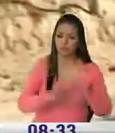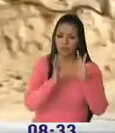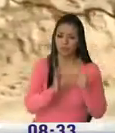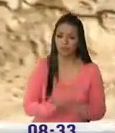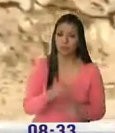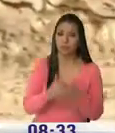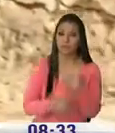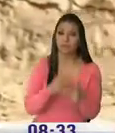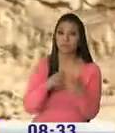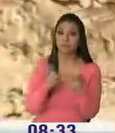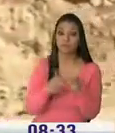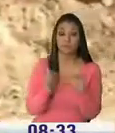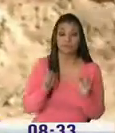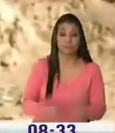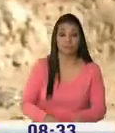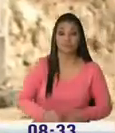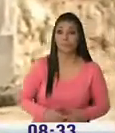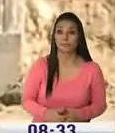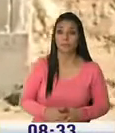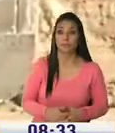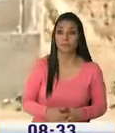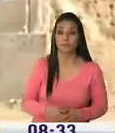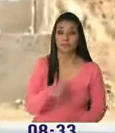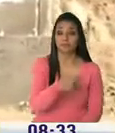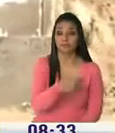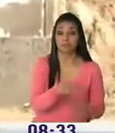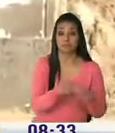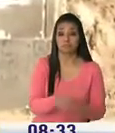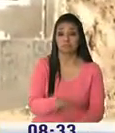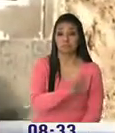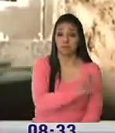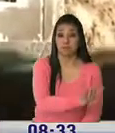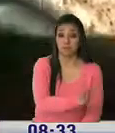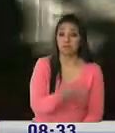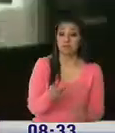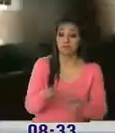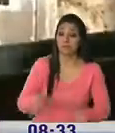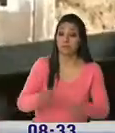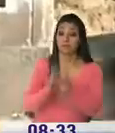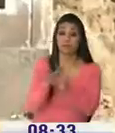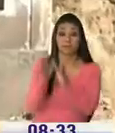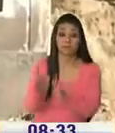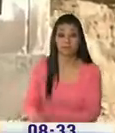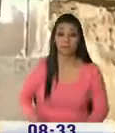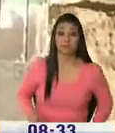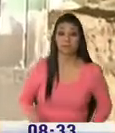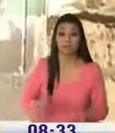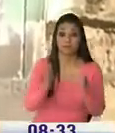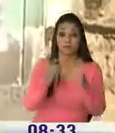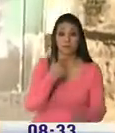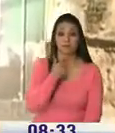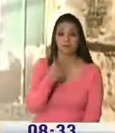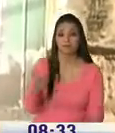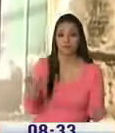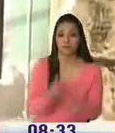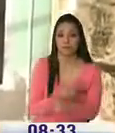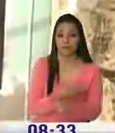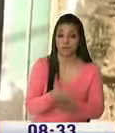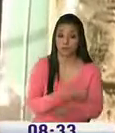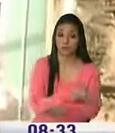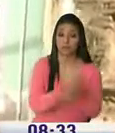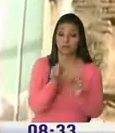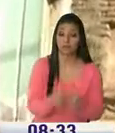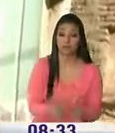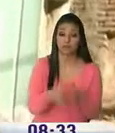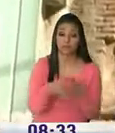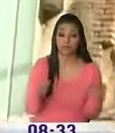tipo de inconvenientes, porque no solo le va a afectar a él, le va a afectar a los vecinos, a la vía pública, y esto se puede prevenir. Claro, así es, se